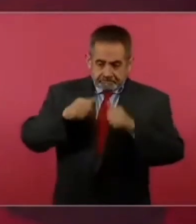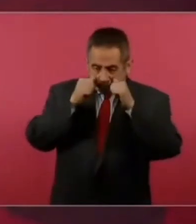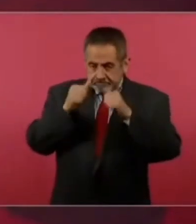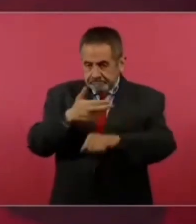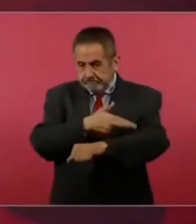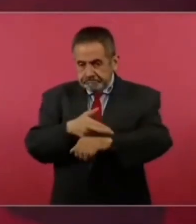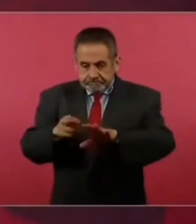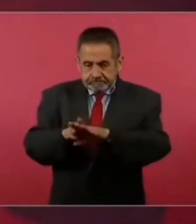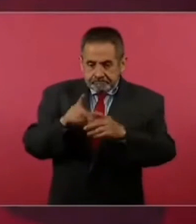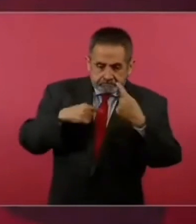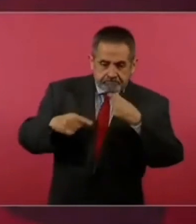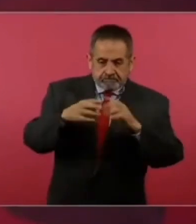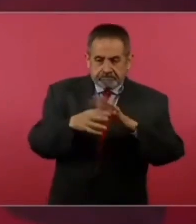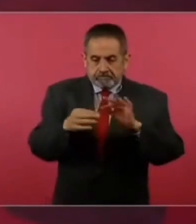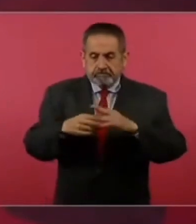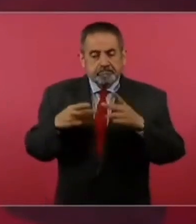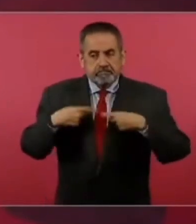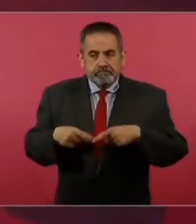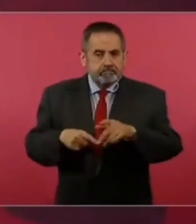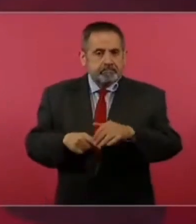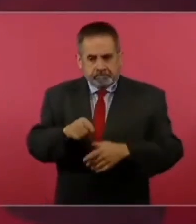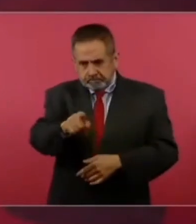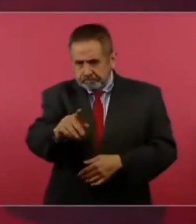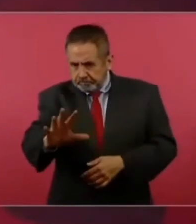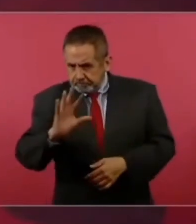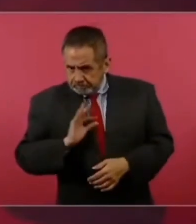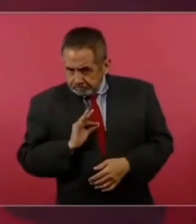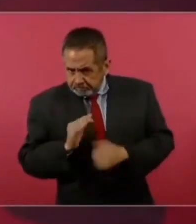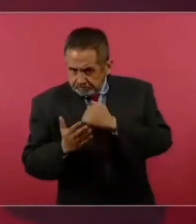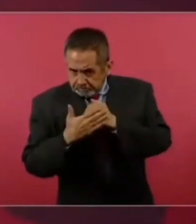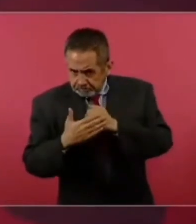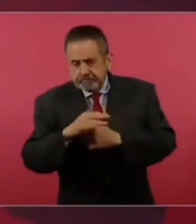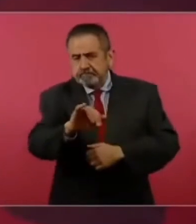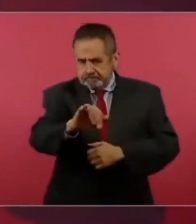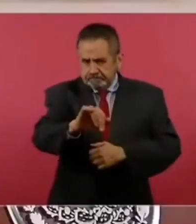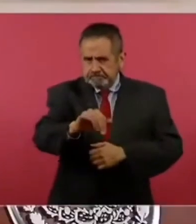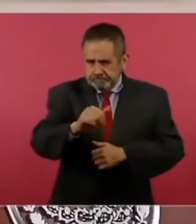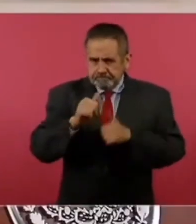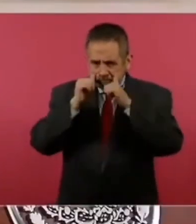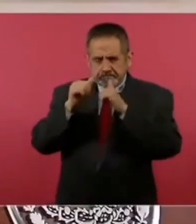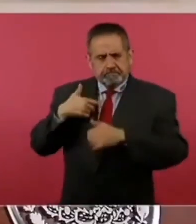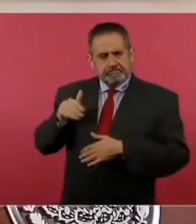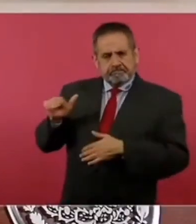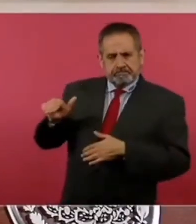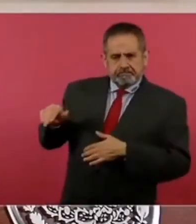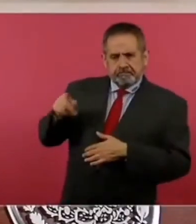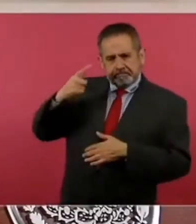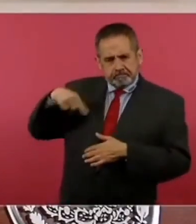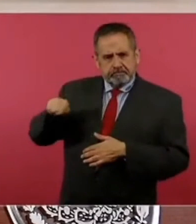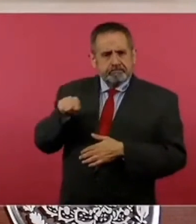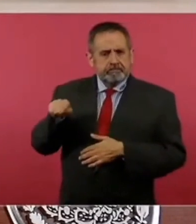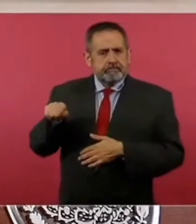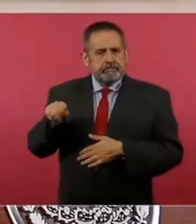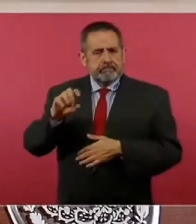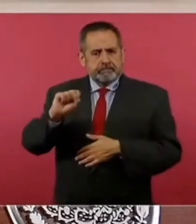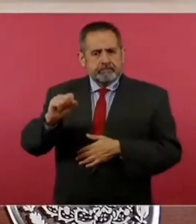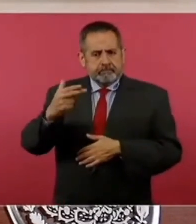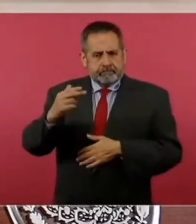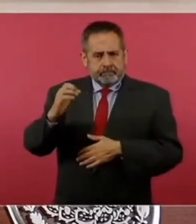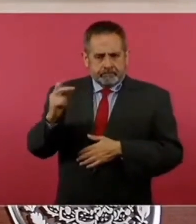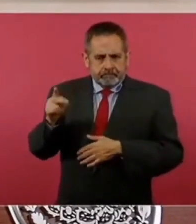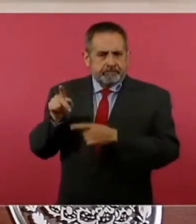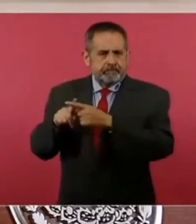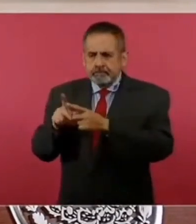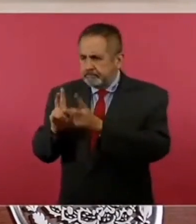a nuestros paisanos y Sí tomamos en cuenta esto y vamos a hablar